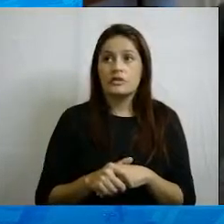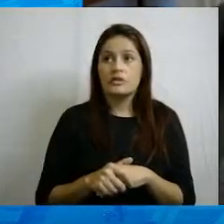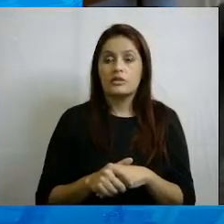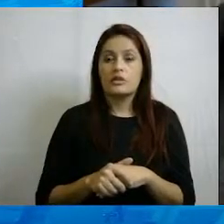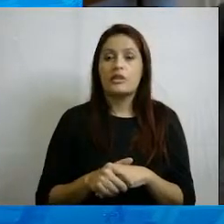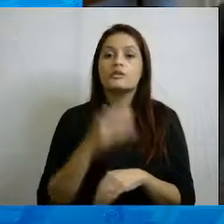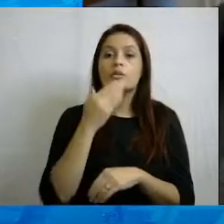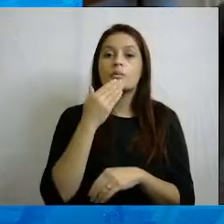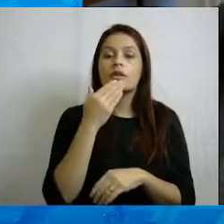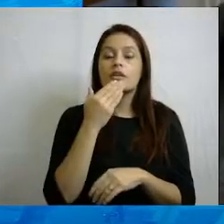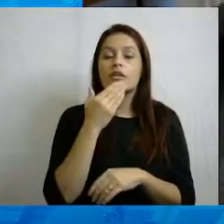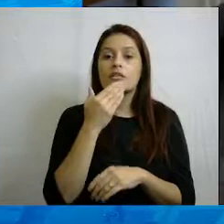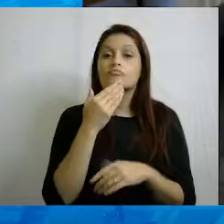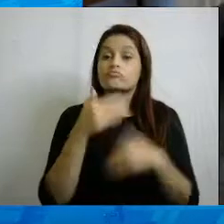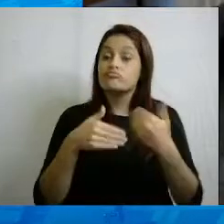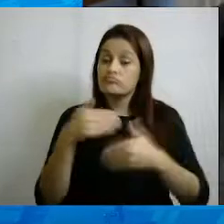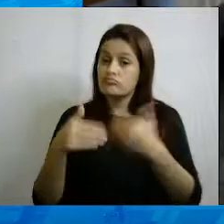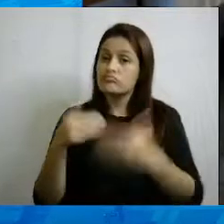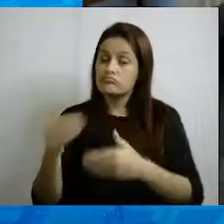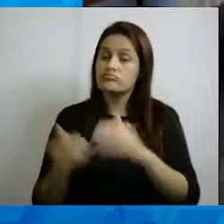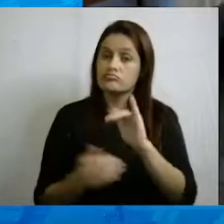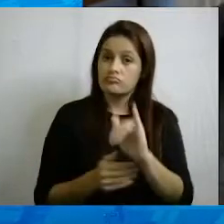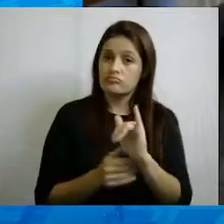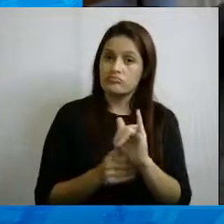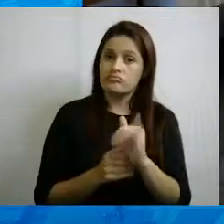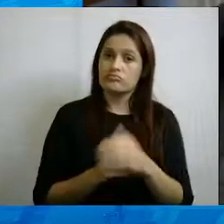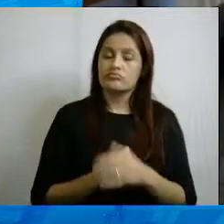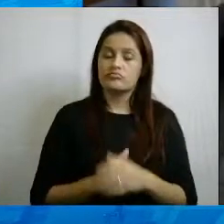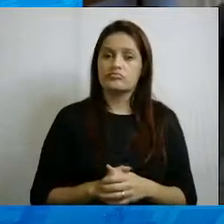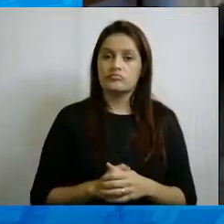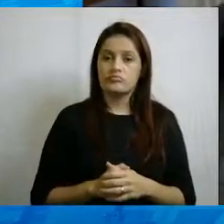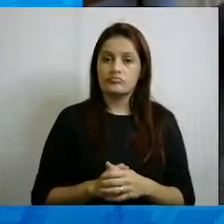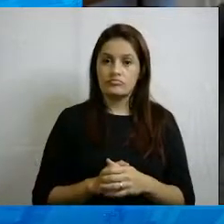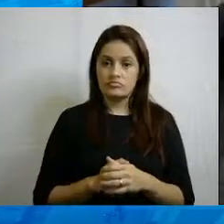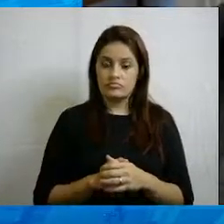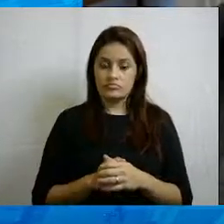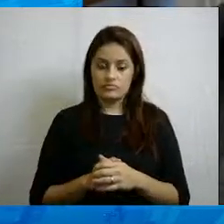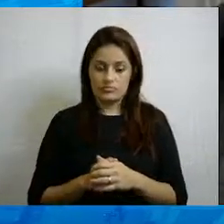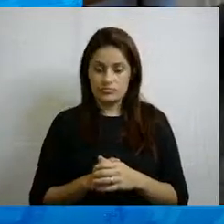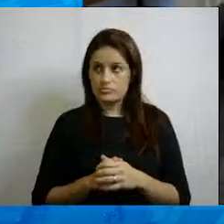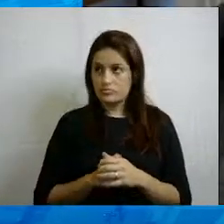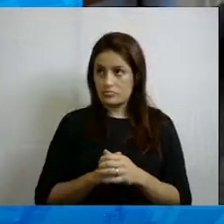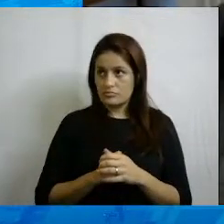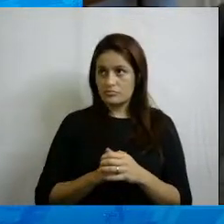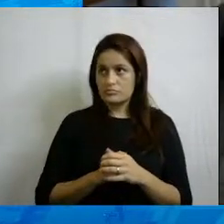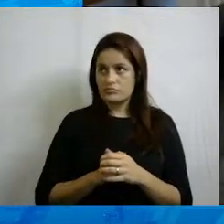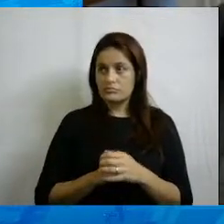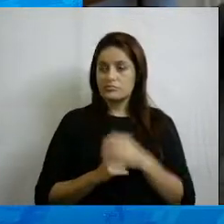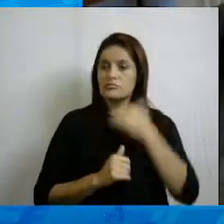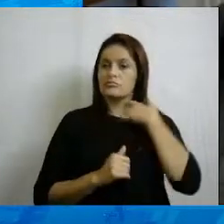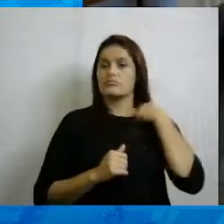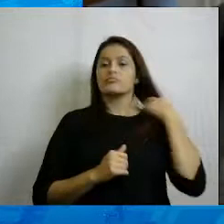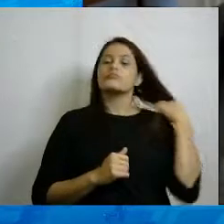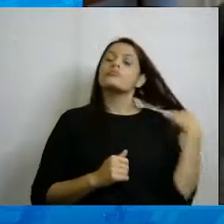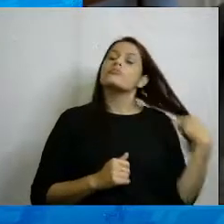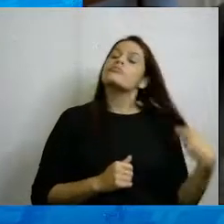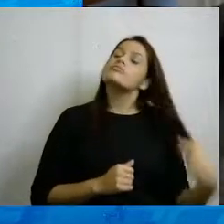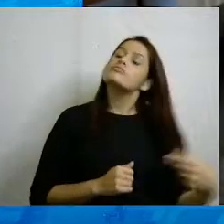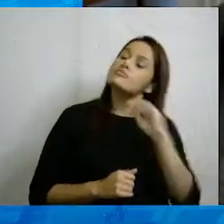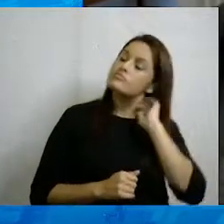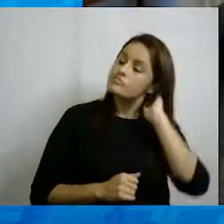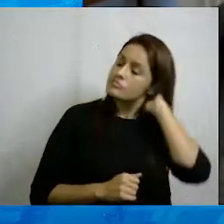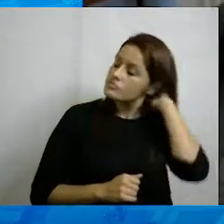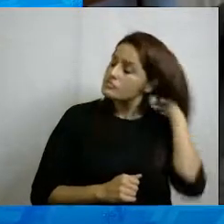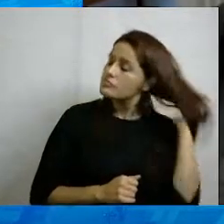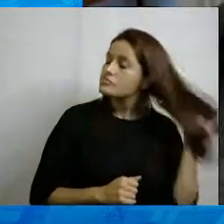Y que hemos estado avanzando. O sea, no todo es malo, digamos, de la reunión que tuvimos el